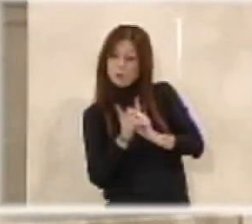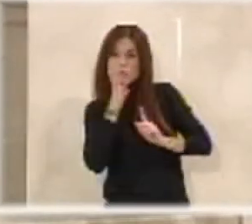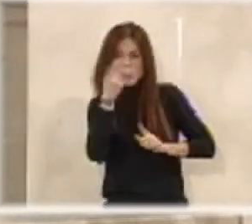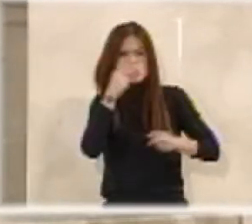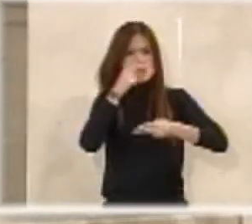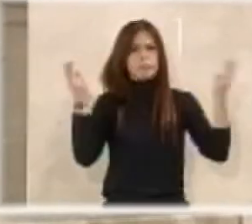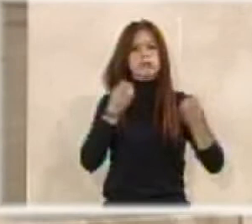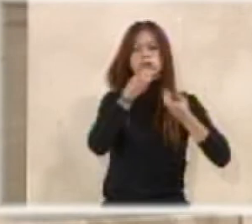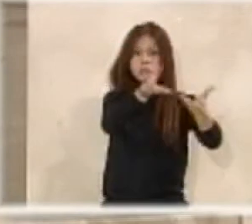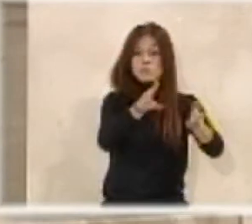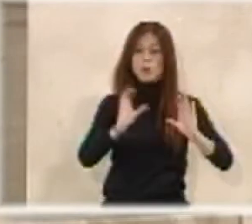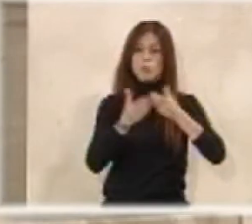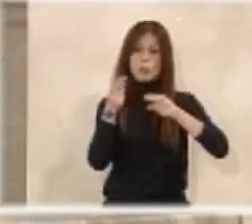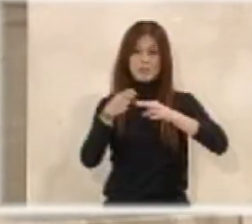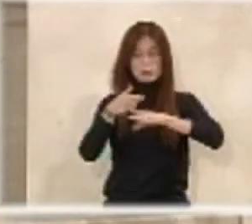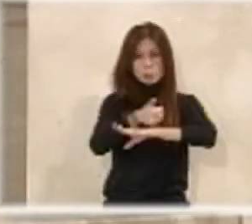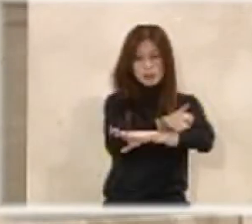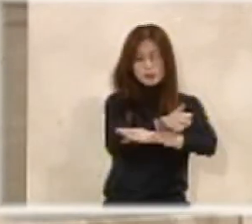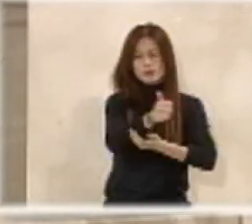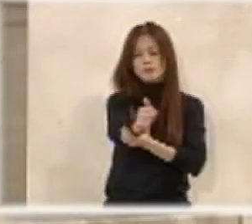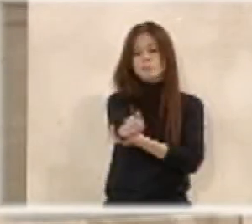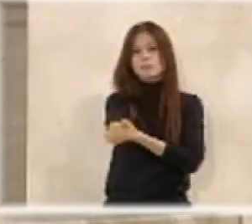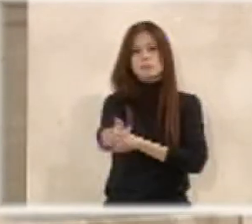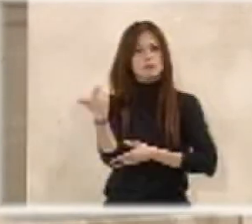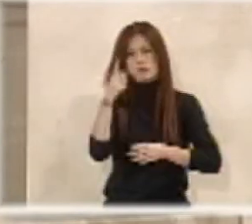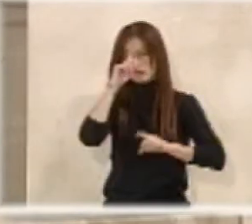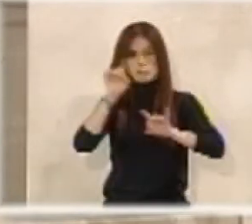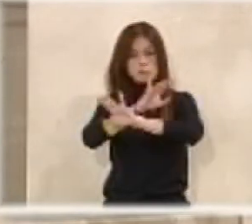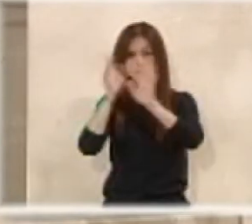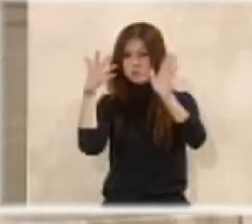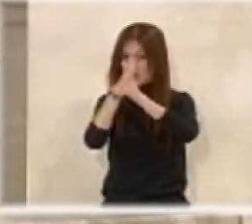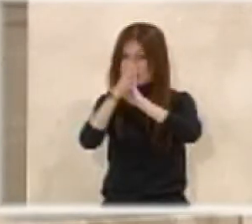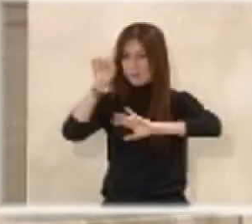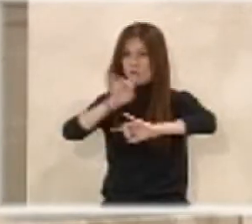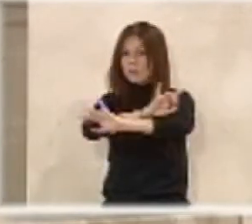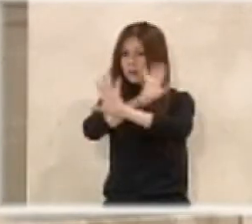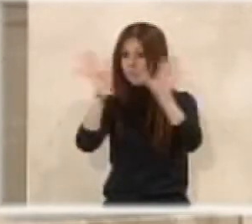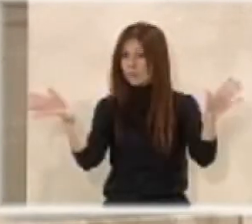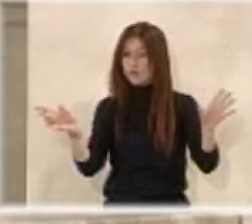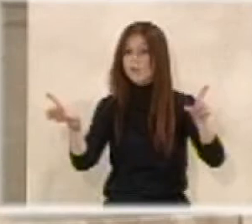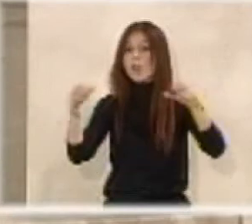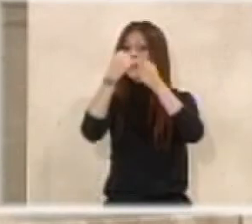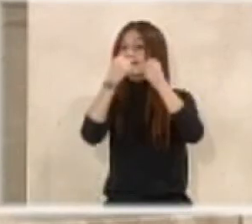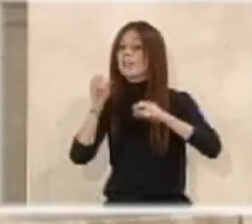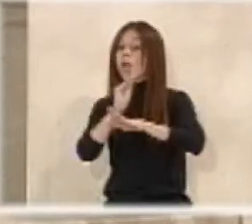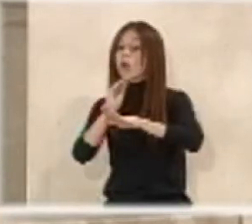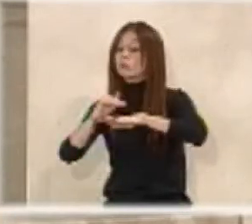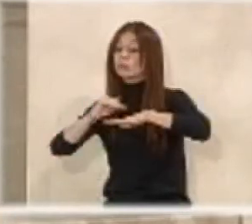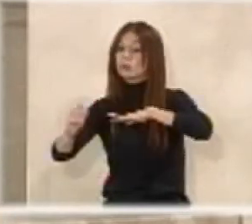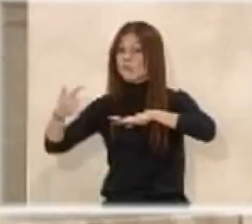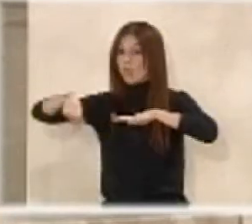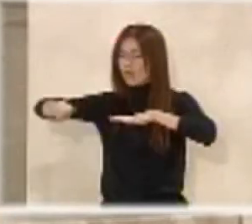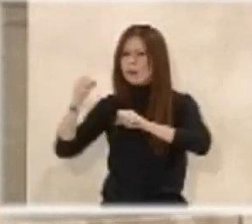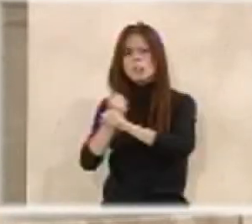público. Desde Ciudadanos, para serles muy claro, creemos que desde la entidad de conservación se ha hecho